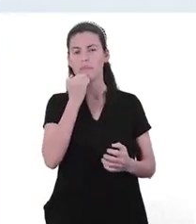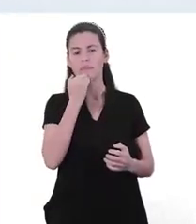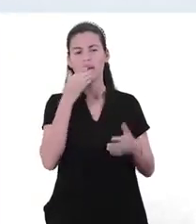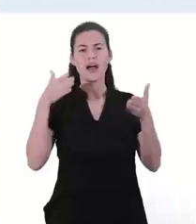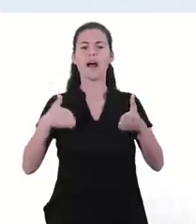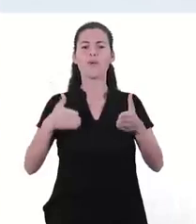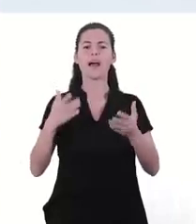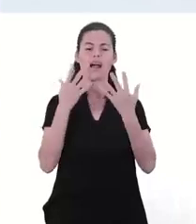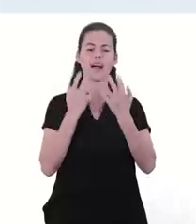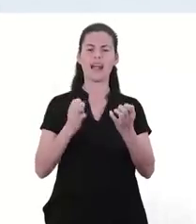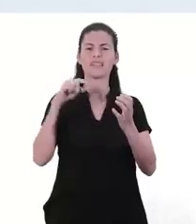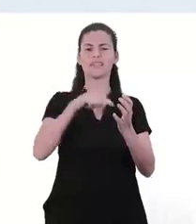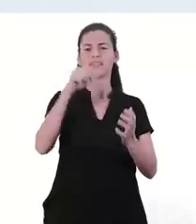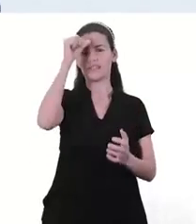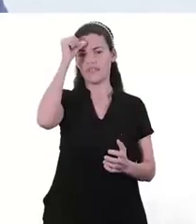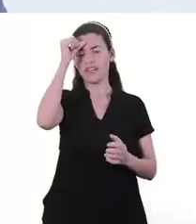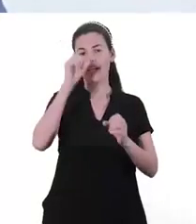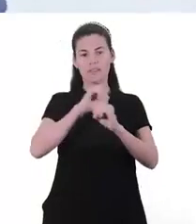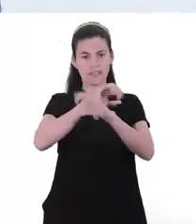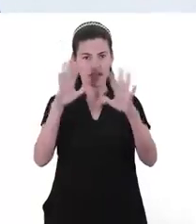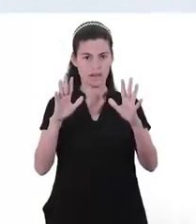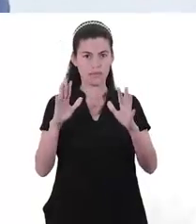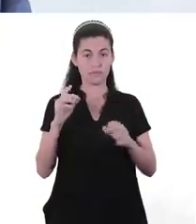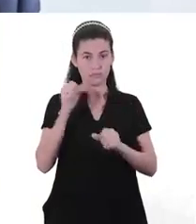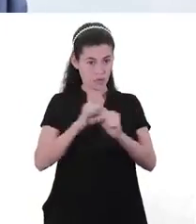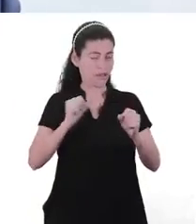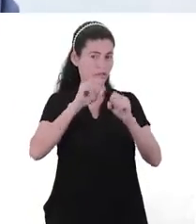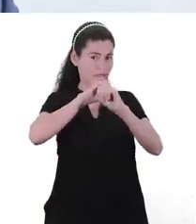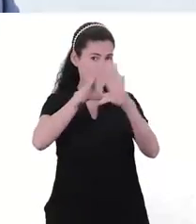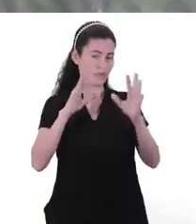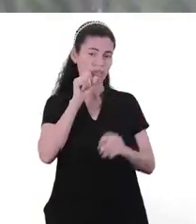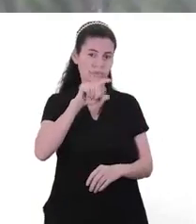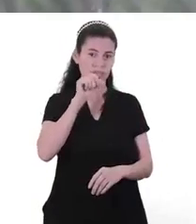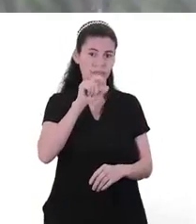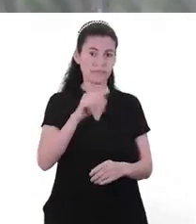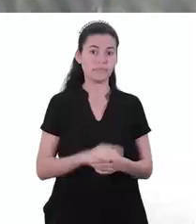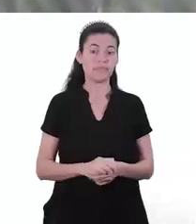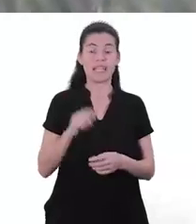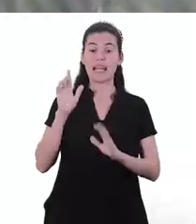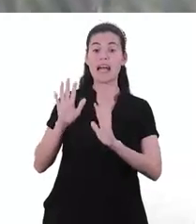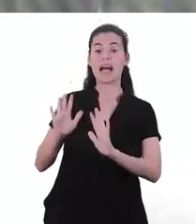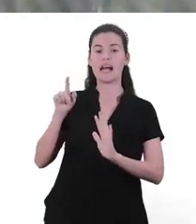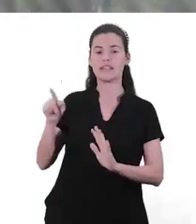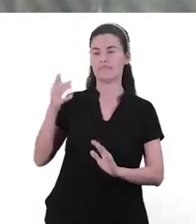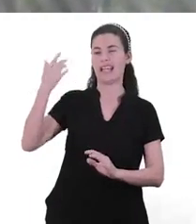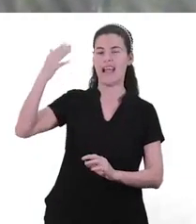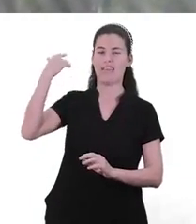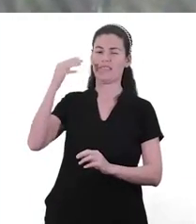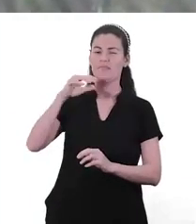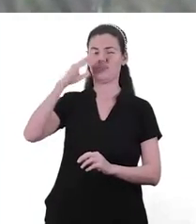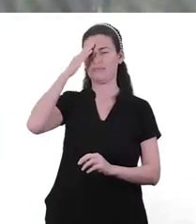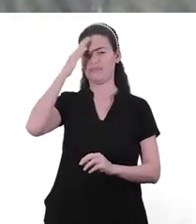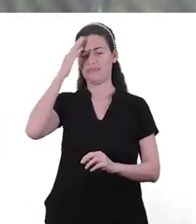decir arte es esto en particular? Claro, ¿se puede definirlo o va a pensar? Claro, tal cual. Ese es el parámetro de arte que tenemos, es eso,